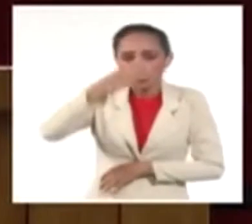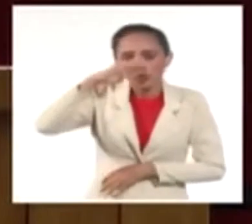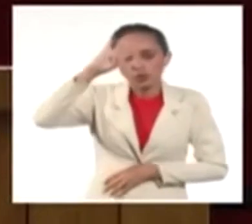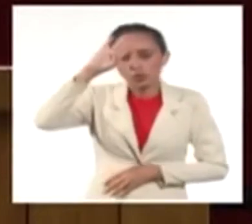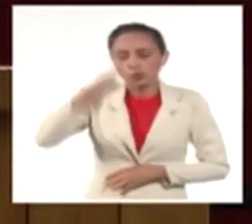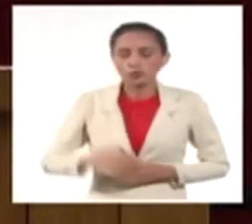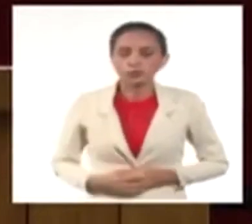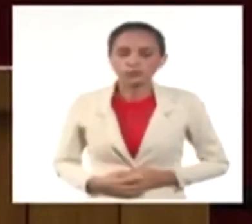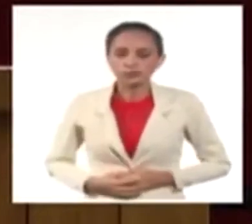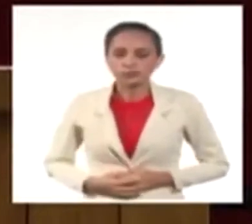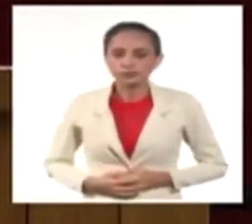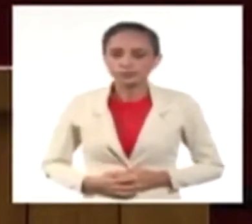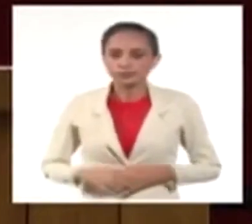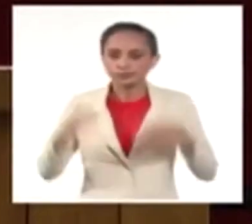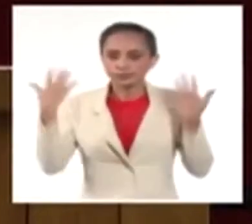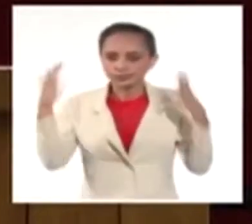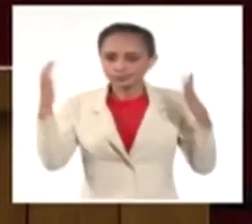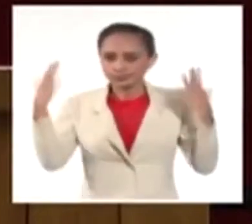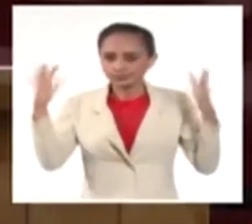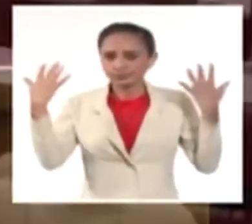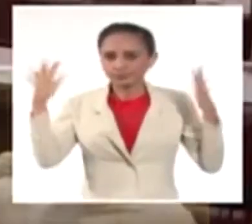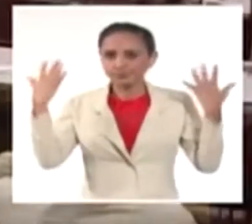proyectan